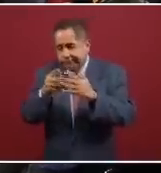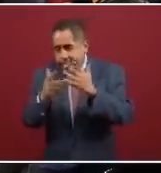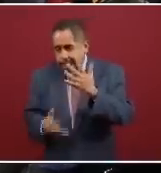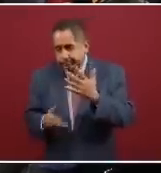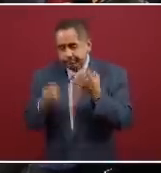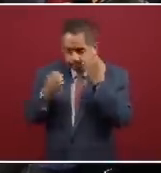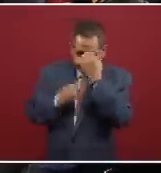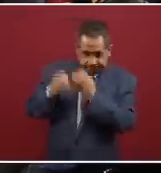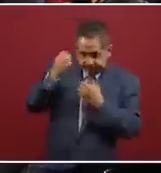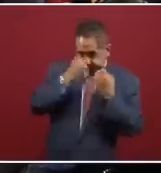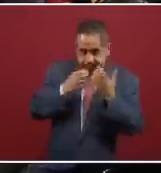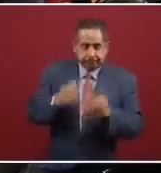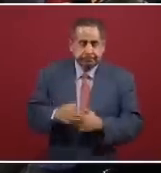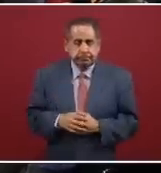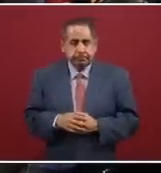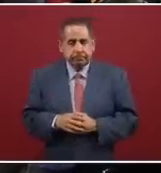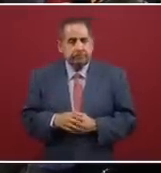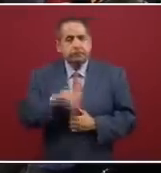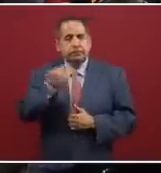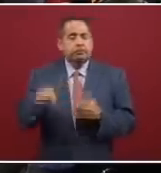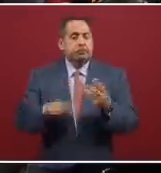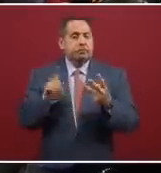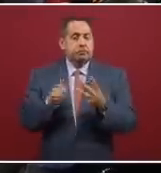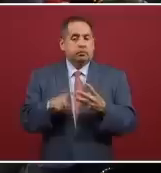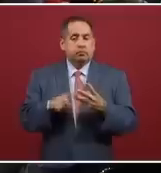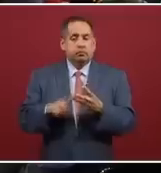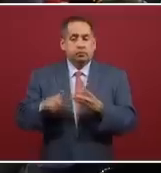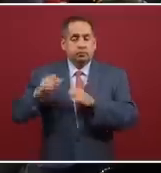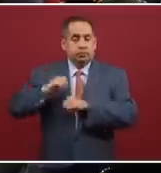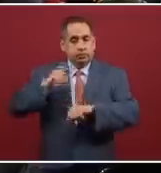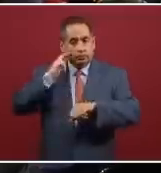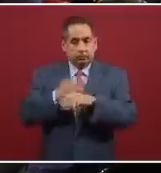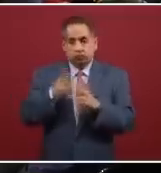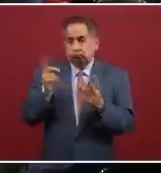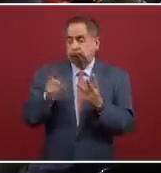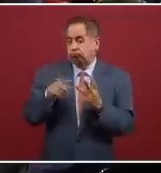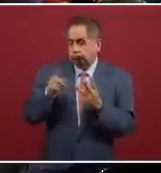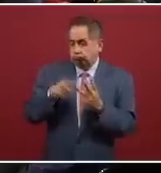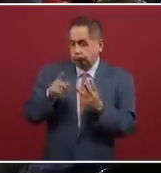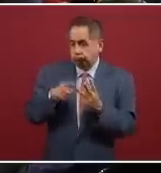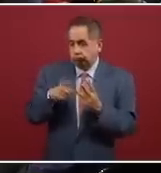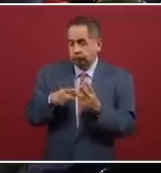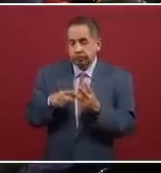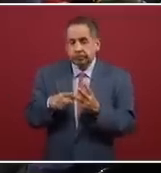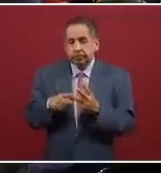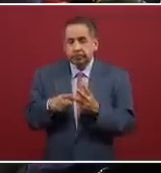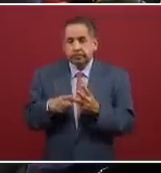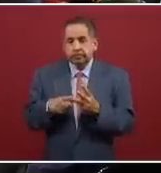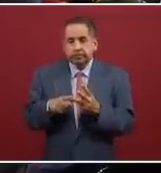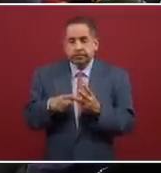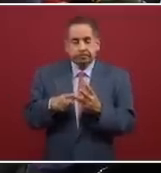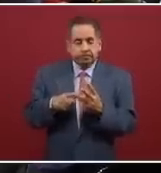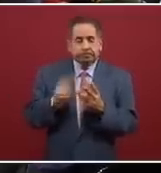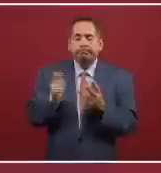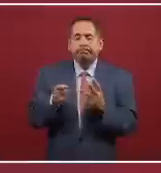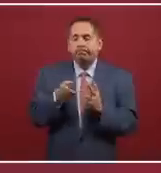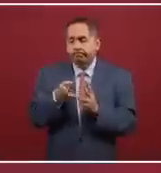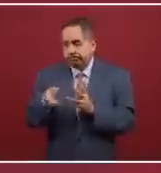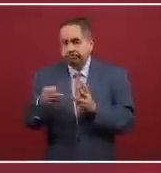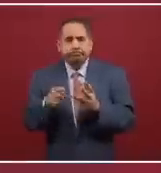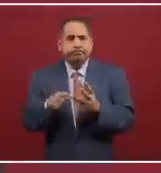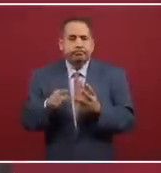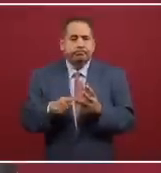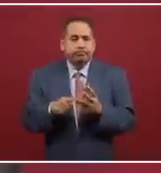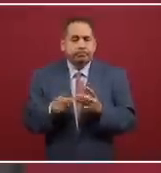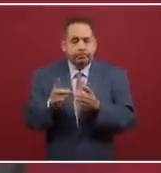luego está el tercer capítulo tercera el tercera área qué es